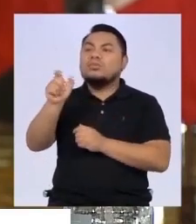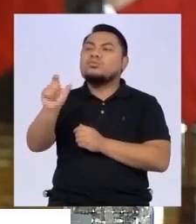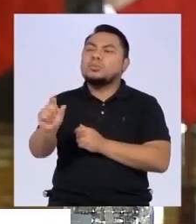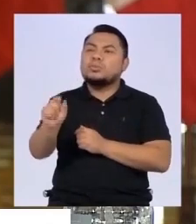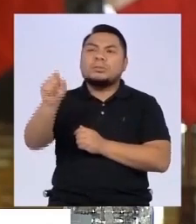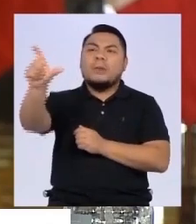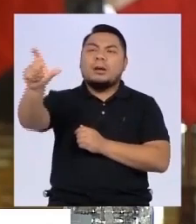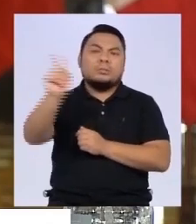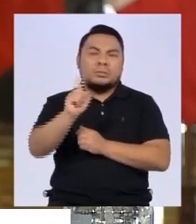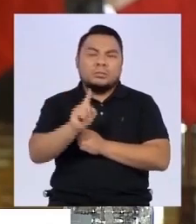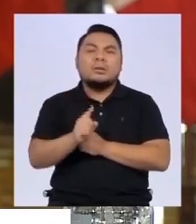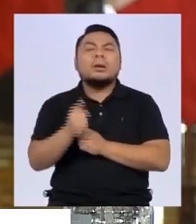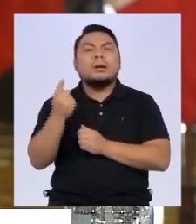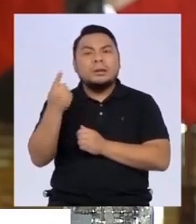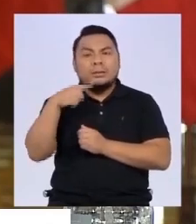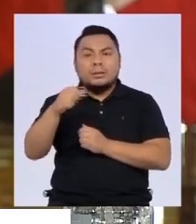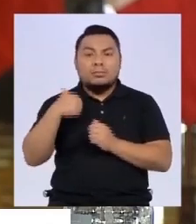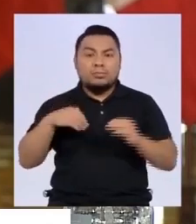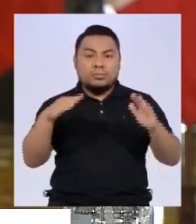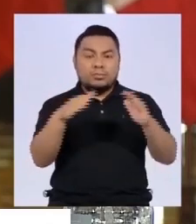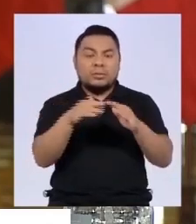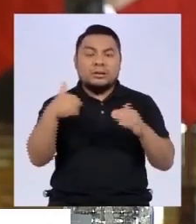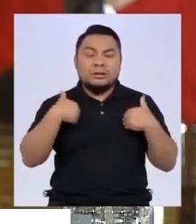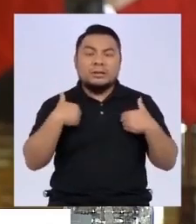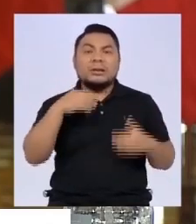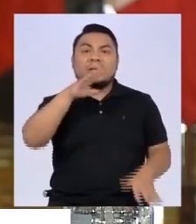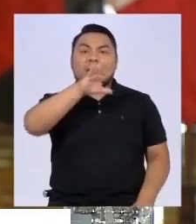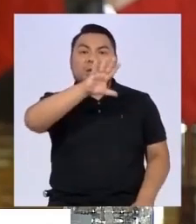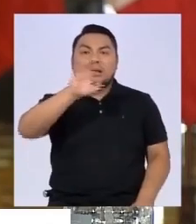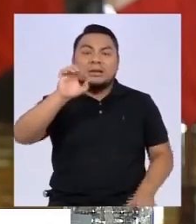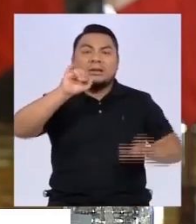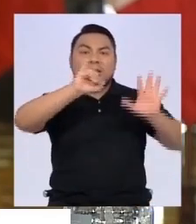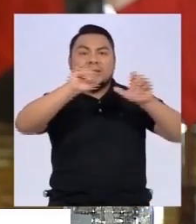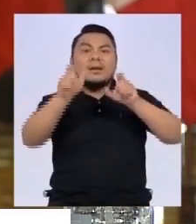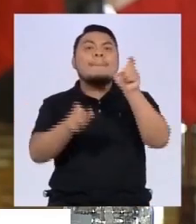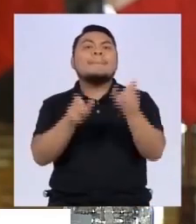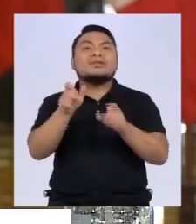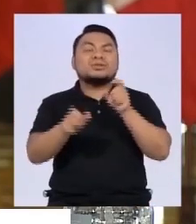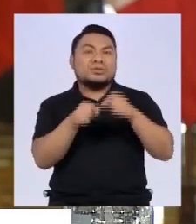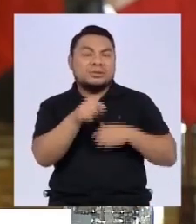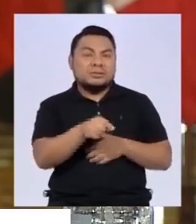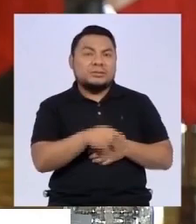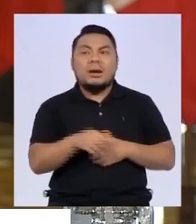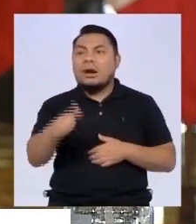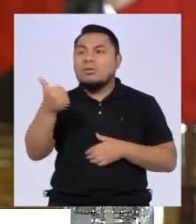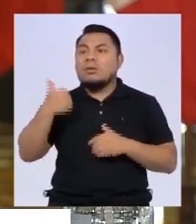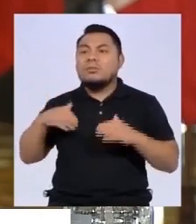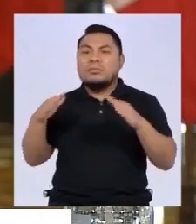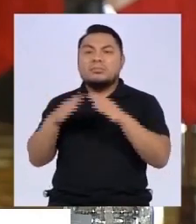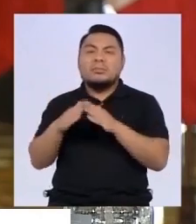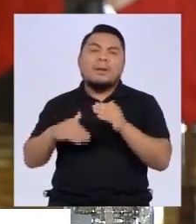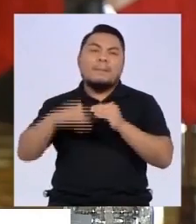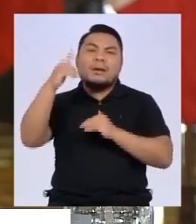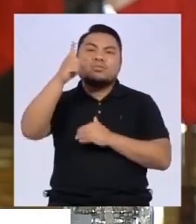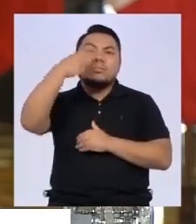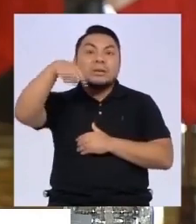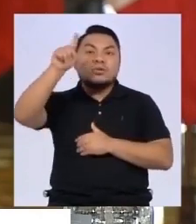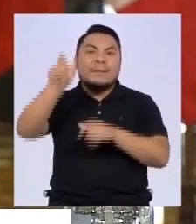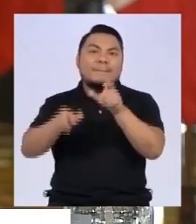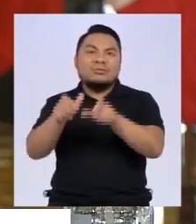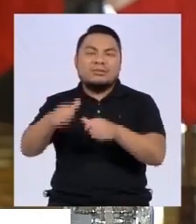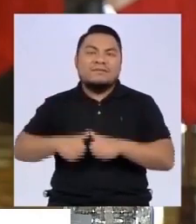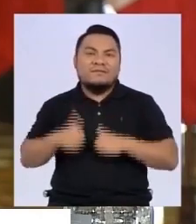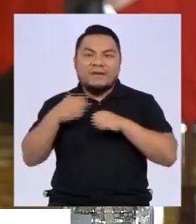que tienen en su jurisdicción 500, 600 personas. Y hay municipios que tienen más de un millón de